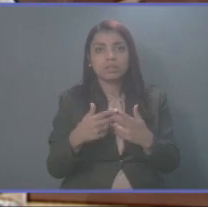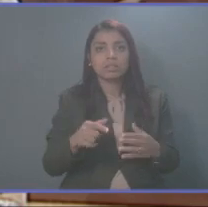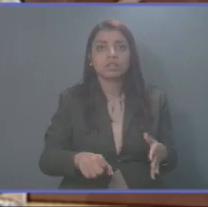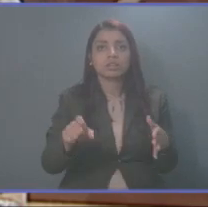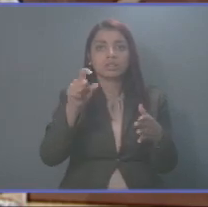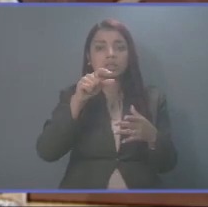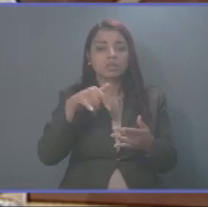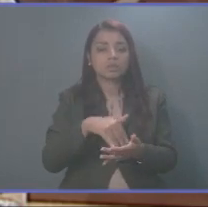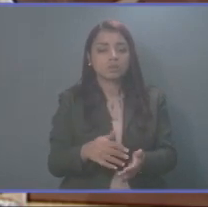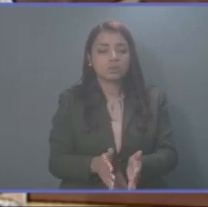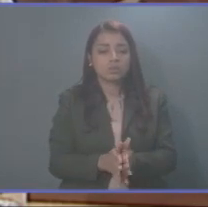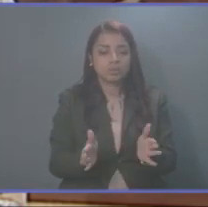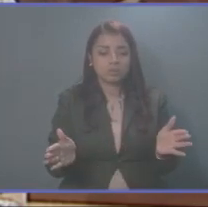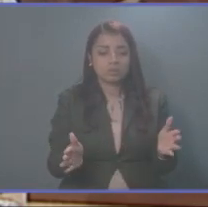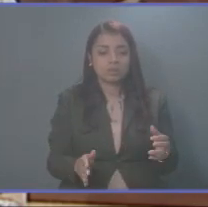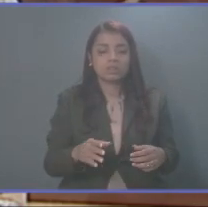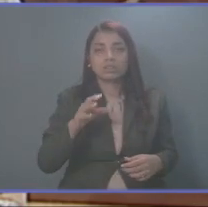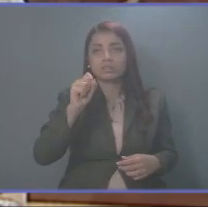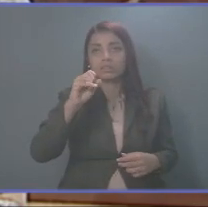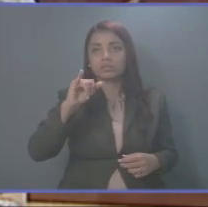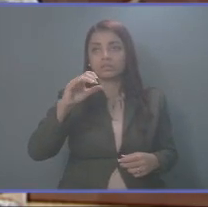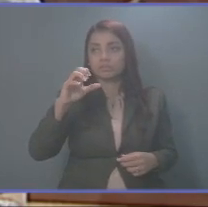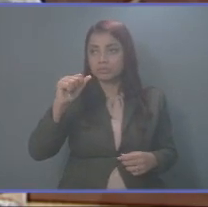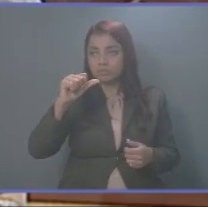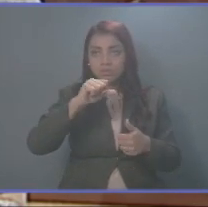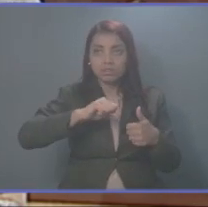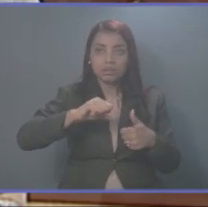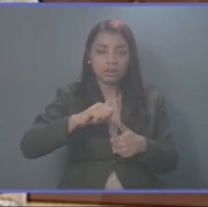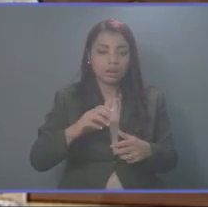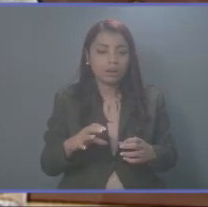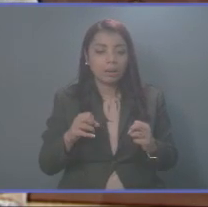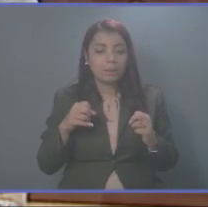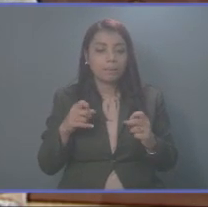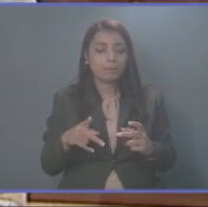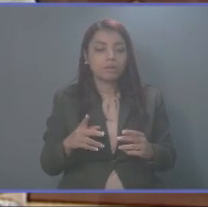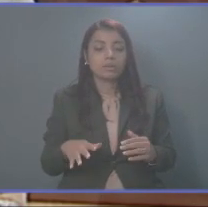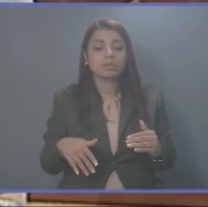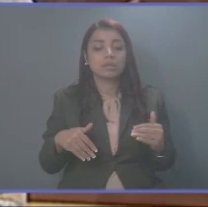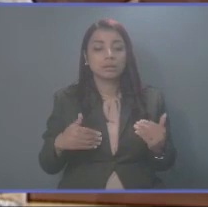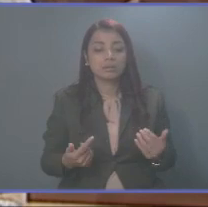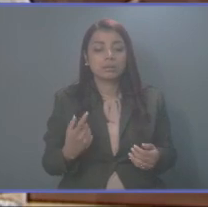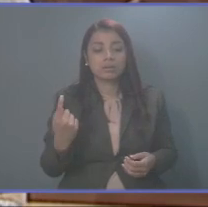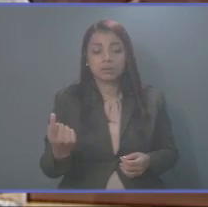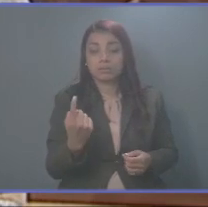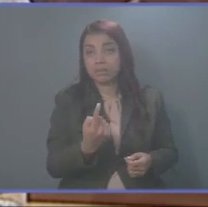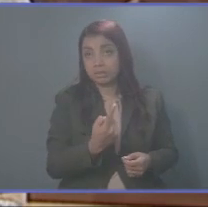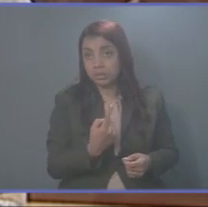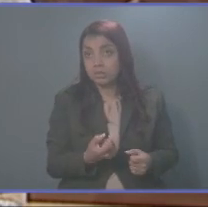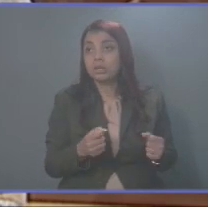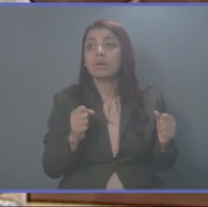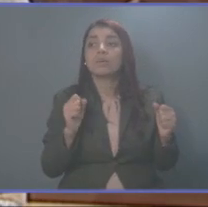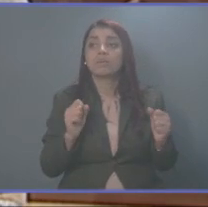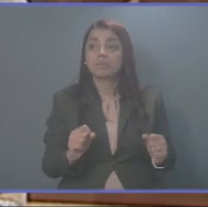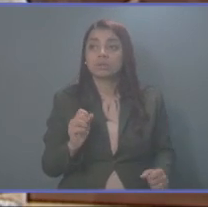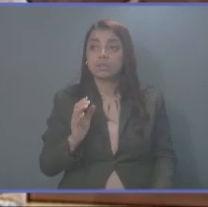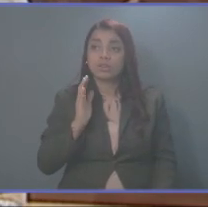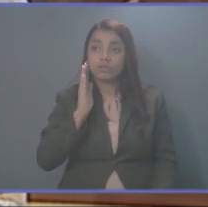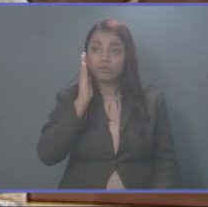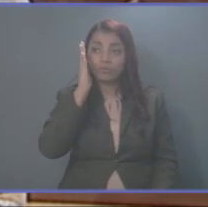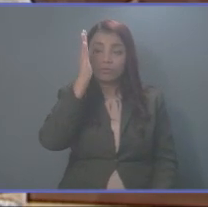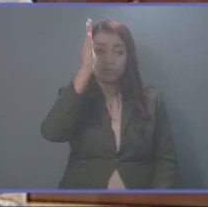Pública, SICAP, generando oportunidades para que nuestro personal pueda en un futuro